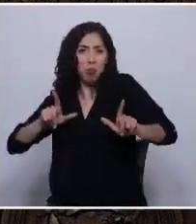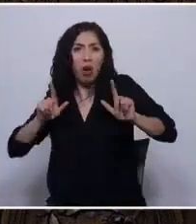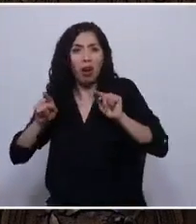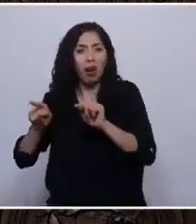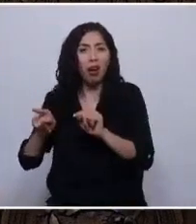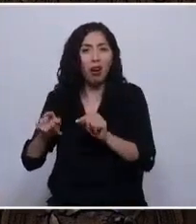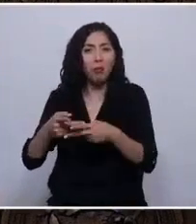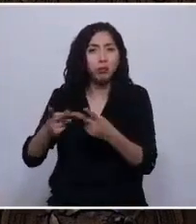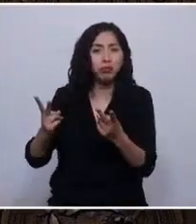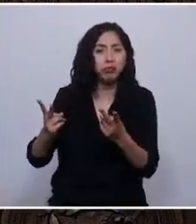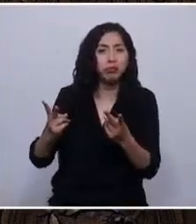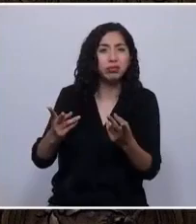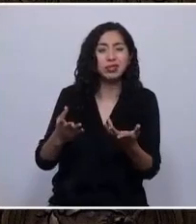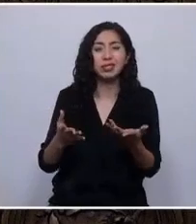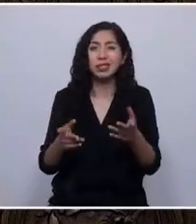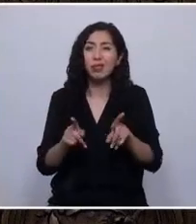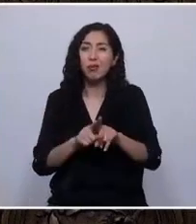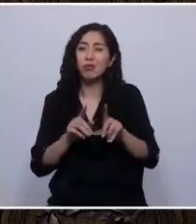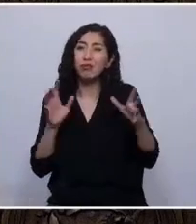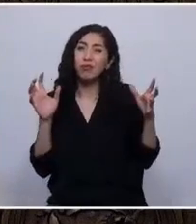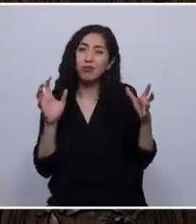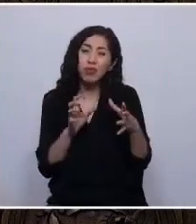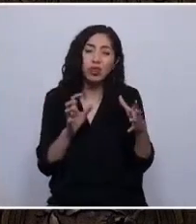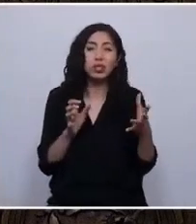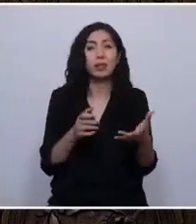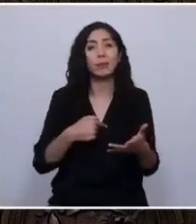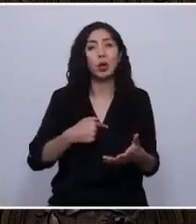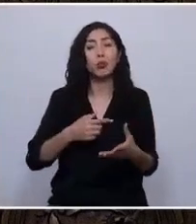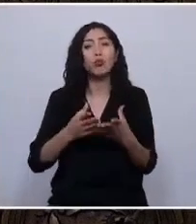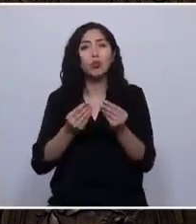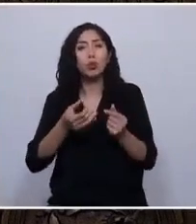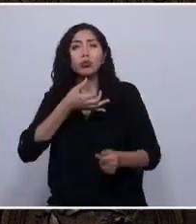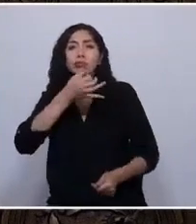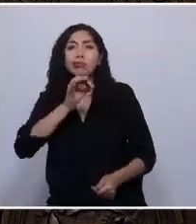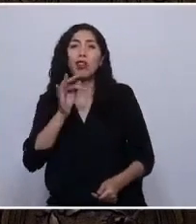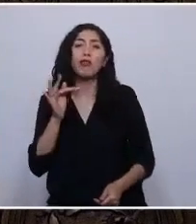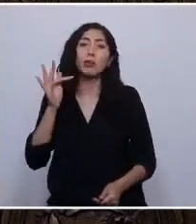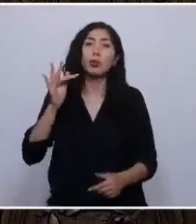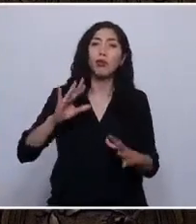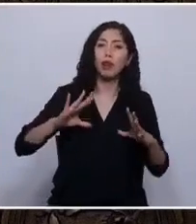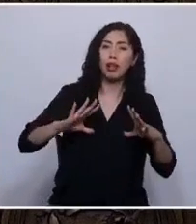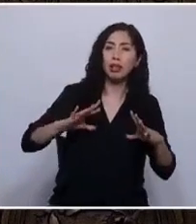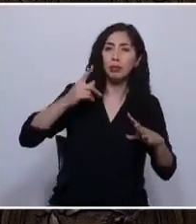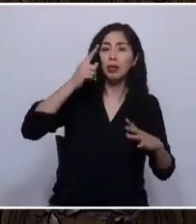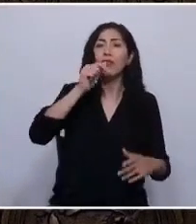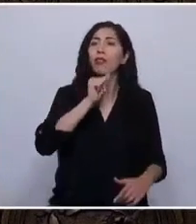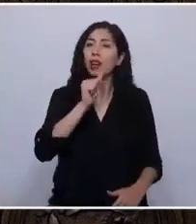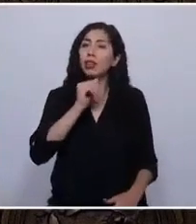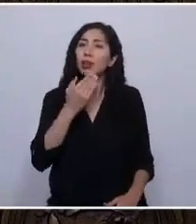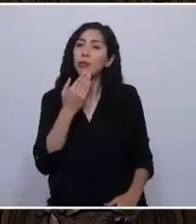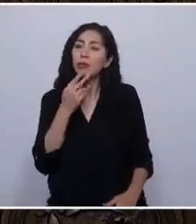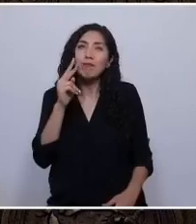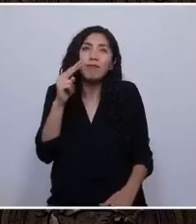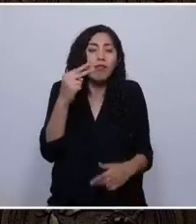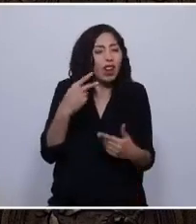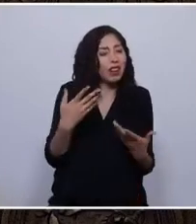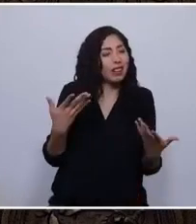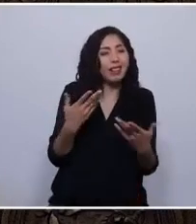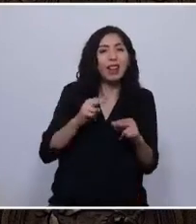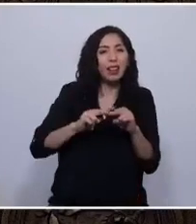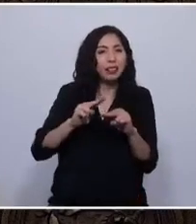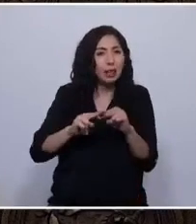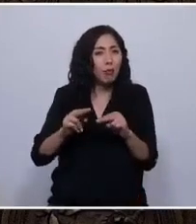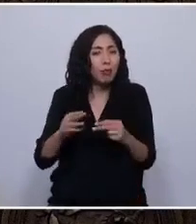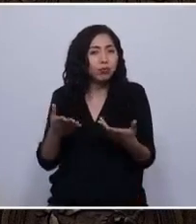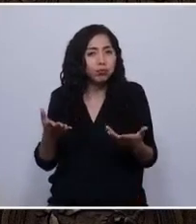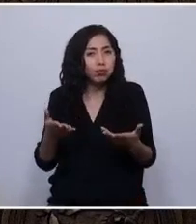de condenar la violencia. Hablamos mucho de un futuro feliz, pero no miramos qué es lo que tenemos que hacer para llegar a él. Hablamos de ir